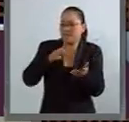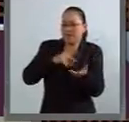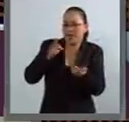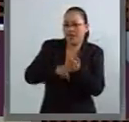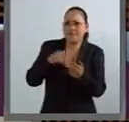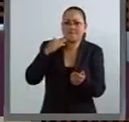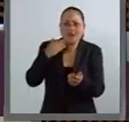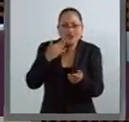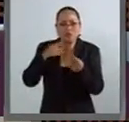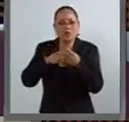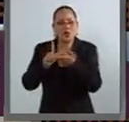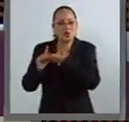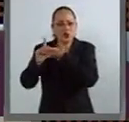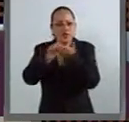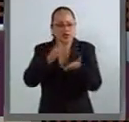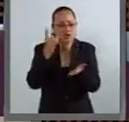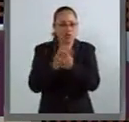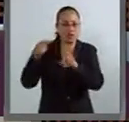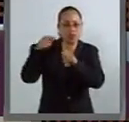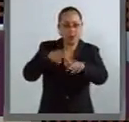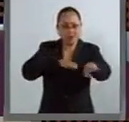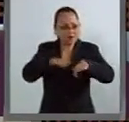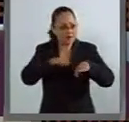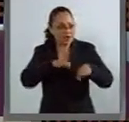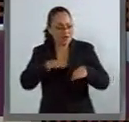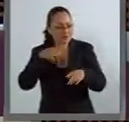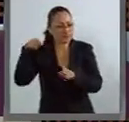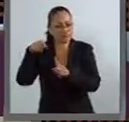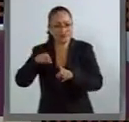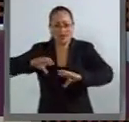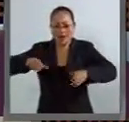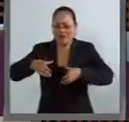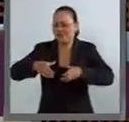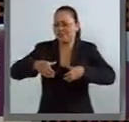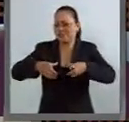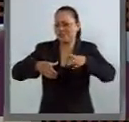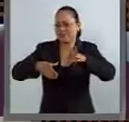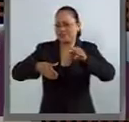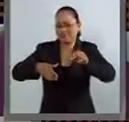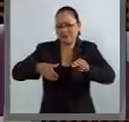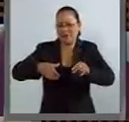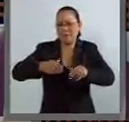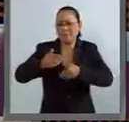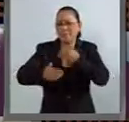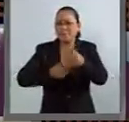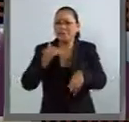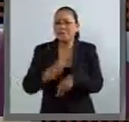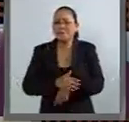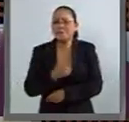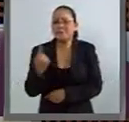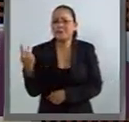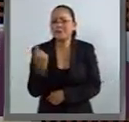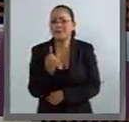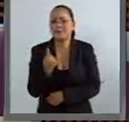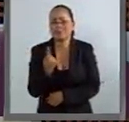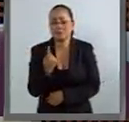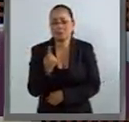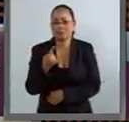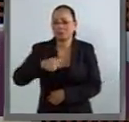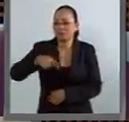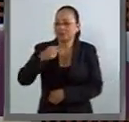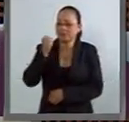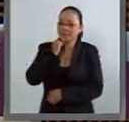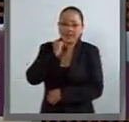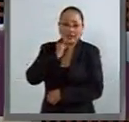solamente aparezca mi trabajo parlamentario, porque creo que al final del día un legislador, como cualquier